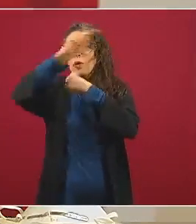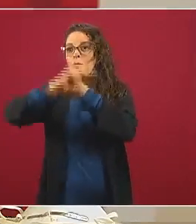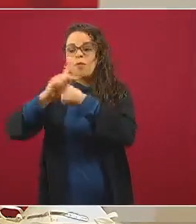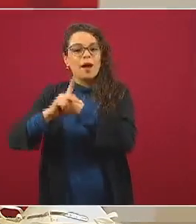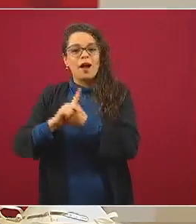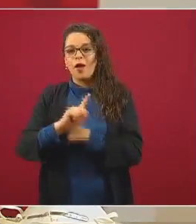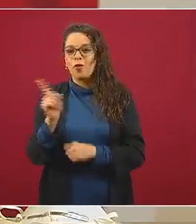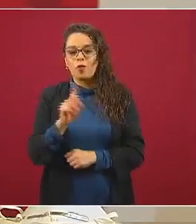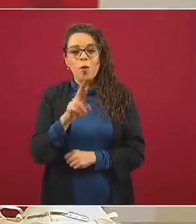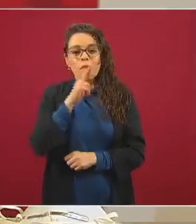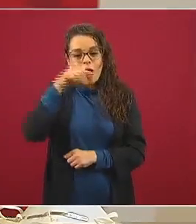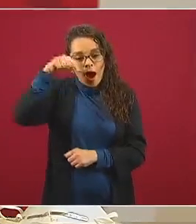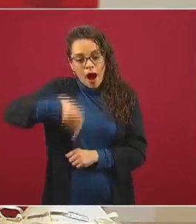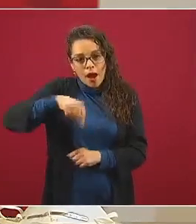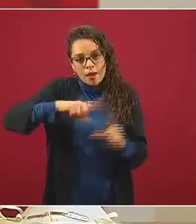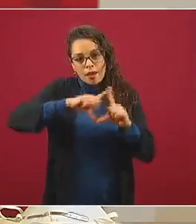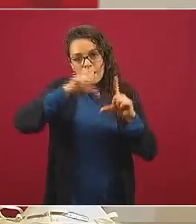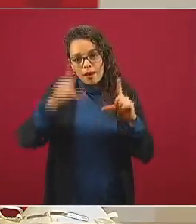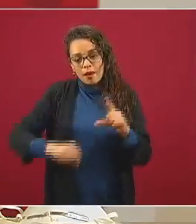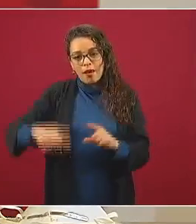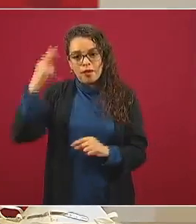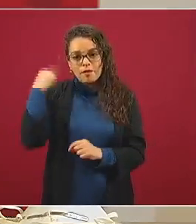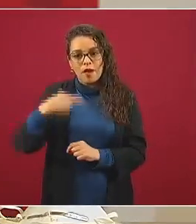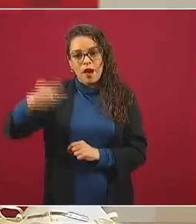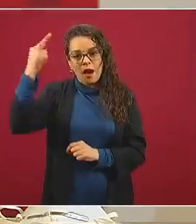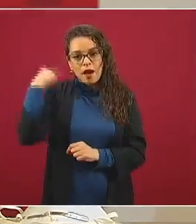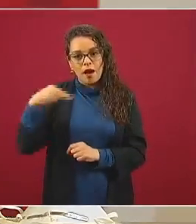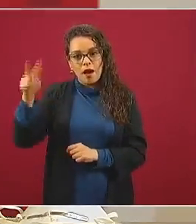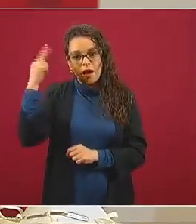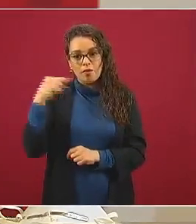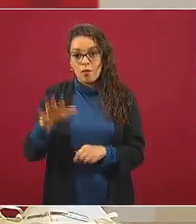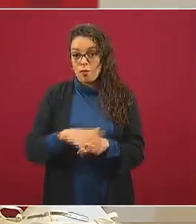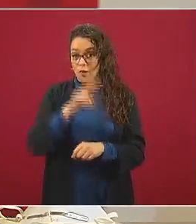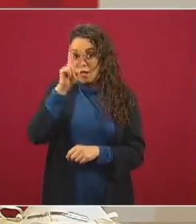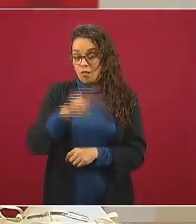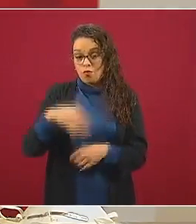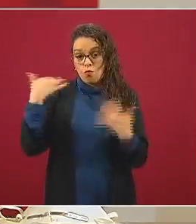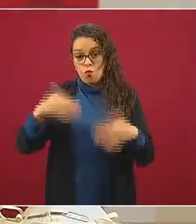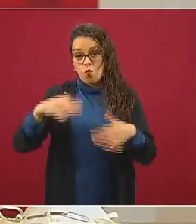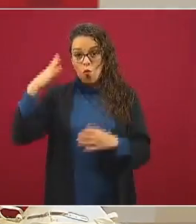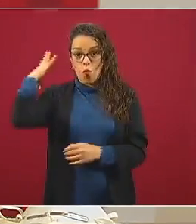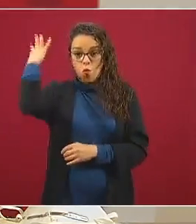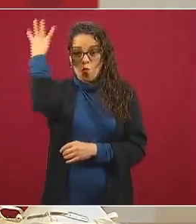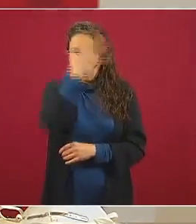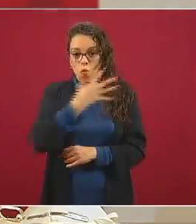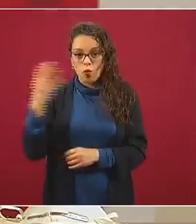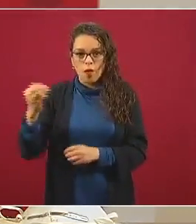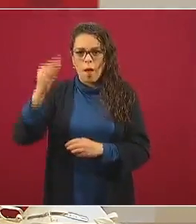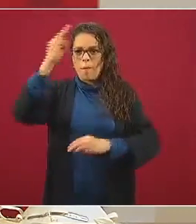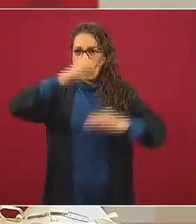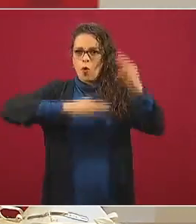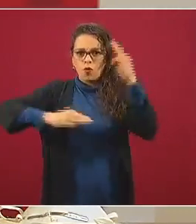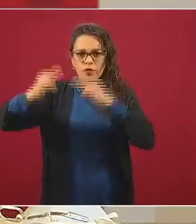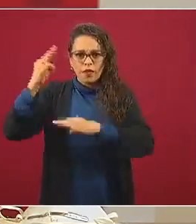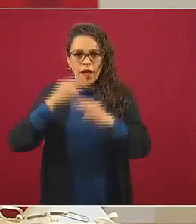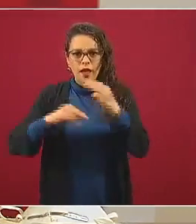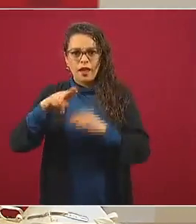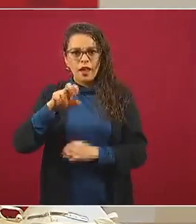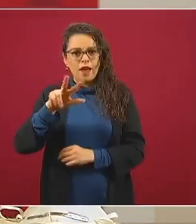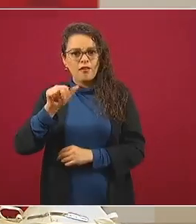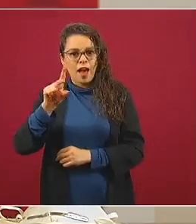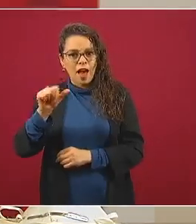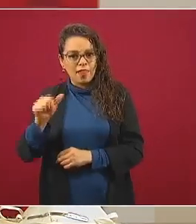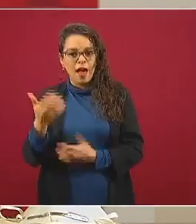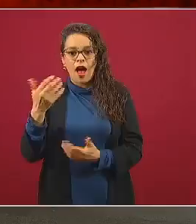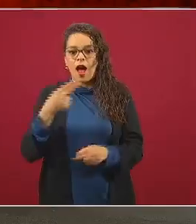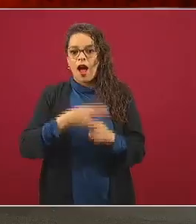viajemos por nuestro territorio, que además es hermoso desde las montañas nevadas hasta las selvas